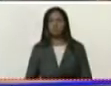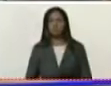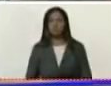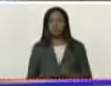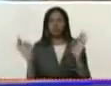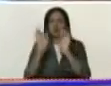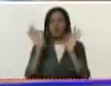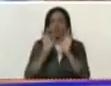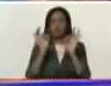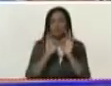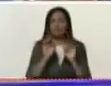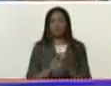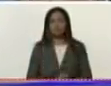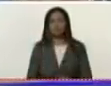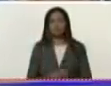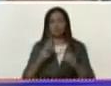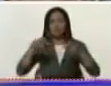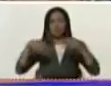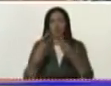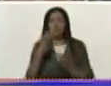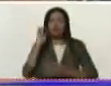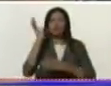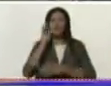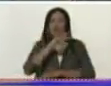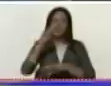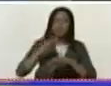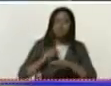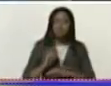Nadie. Una nueva Asamblea Nacional.